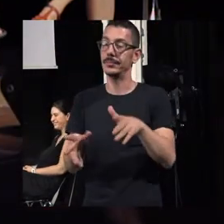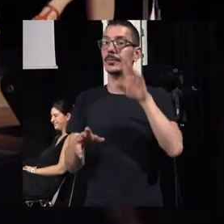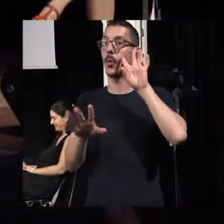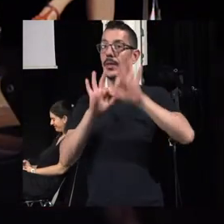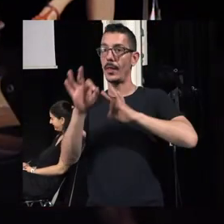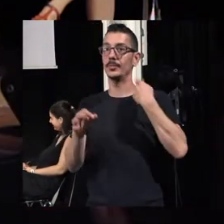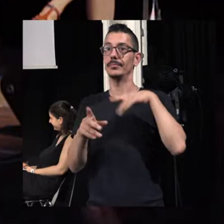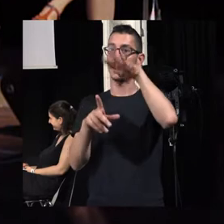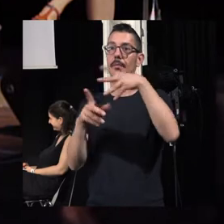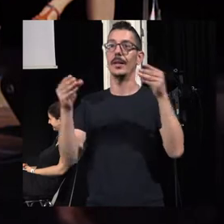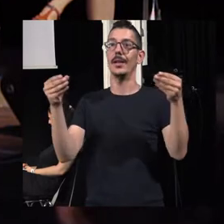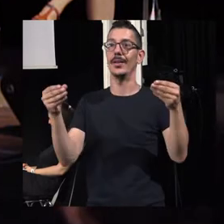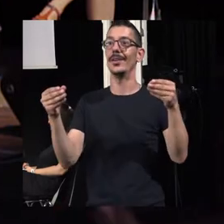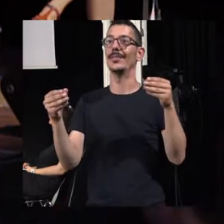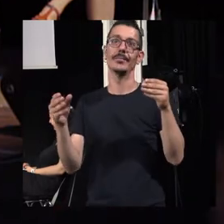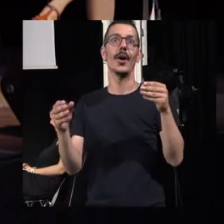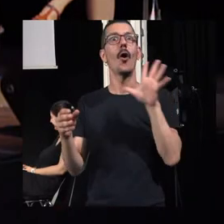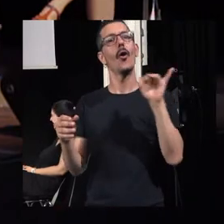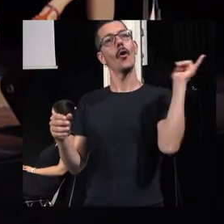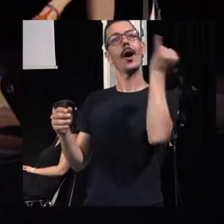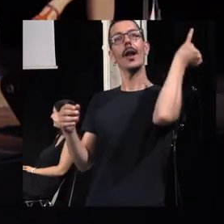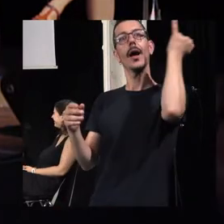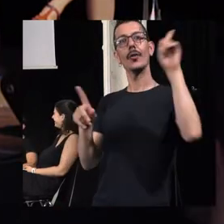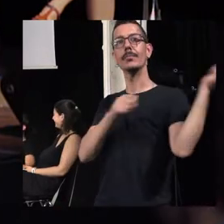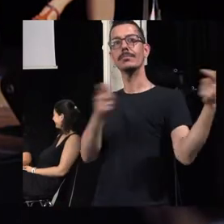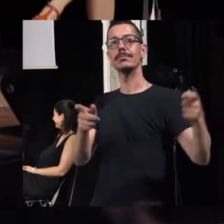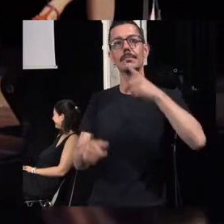cae! Sí. ¡Qué bueno, ¿no? Hemos destruido!